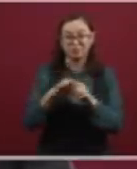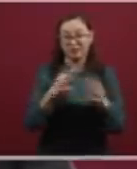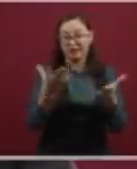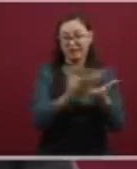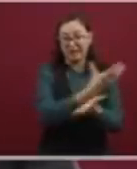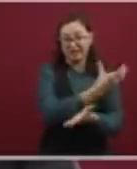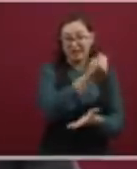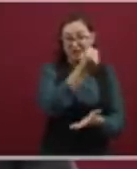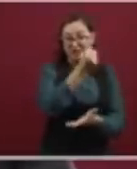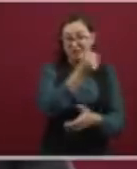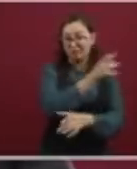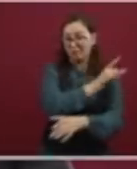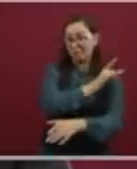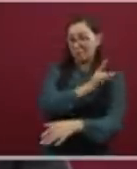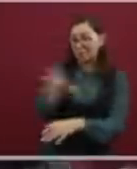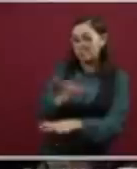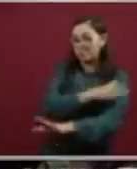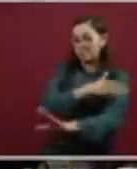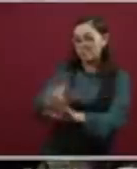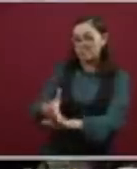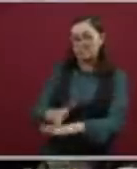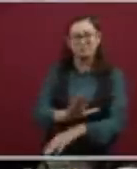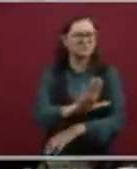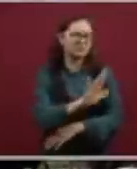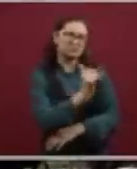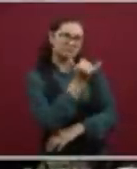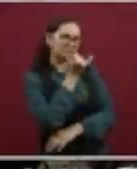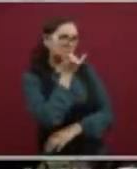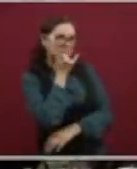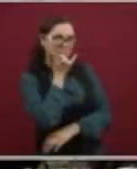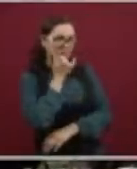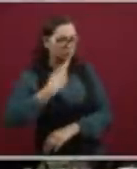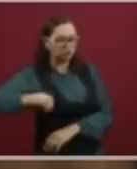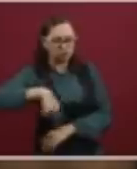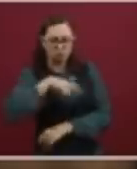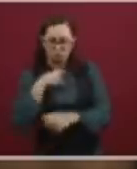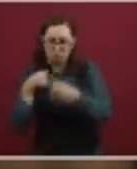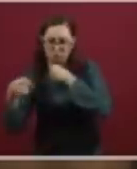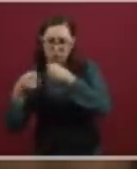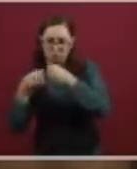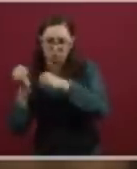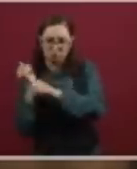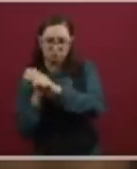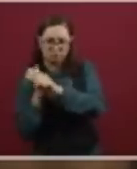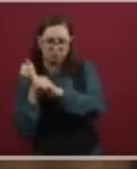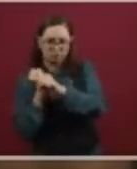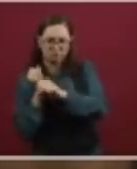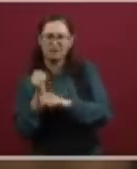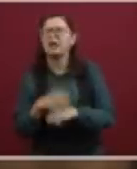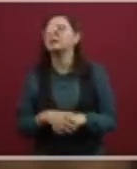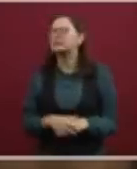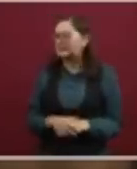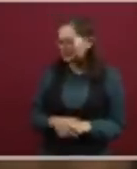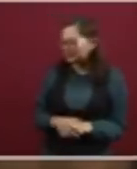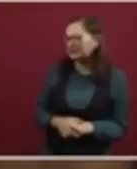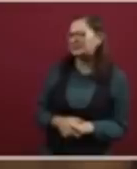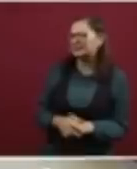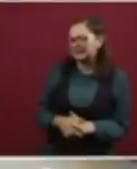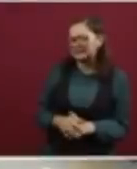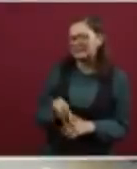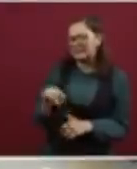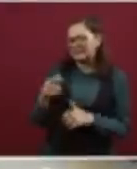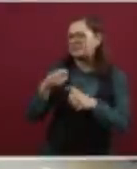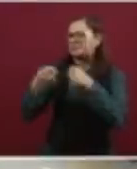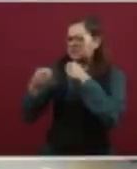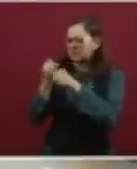ganaron. No, perdón, presidente, es una investigación periodística. Sí, sí, pero también existe eso